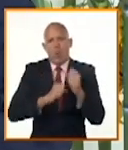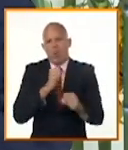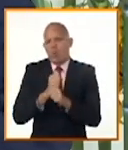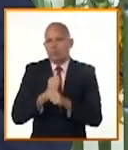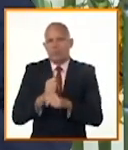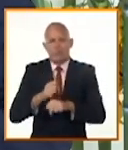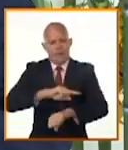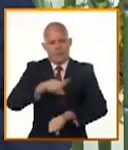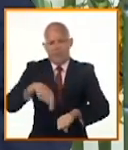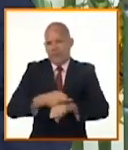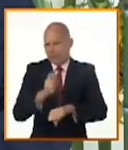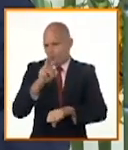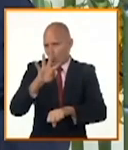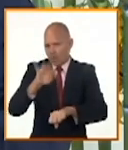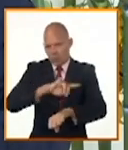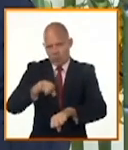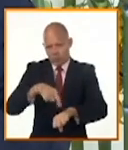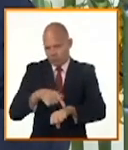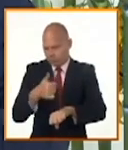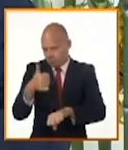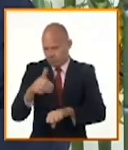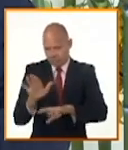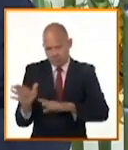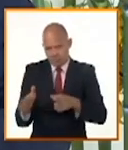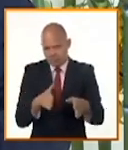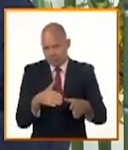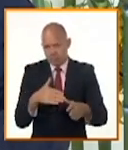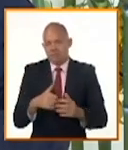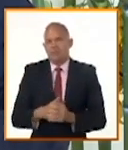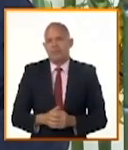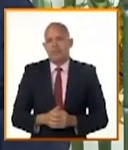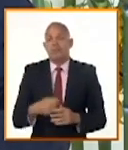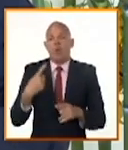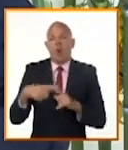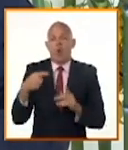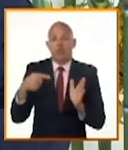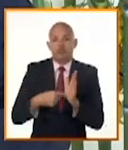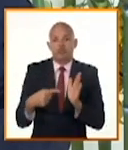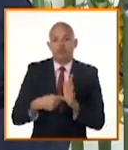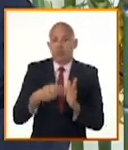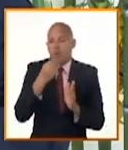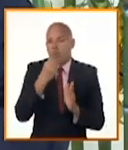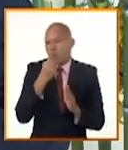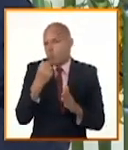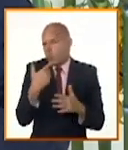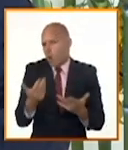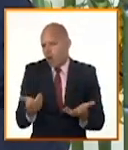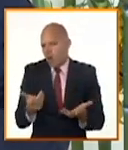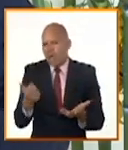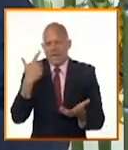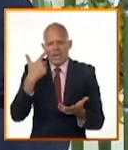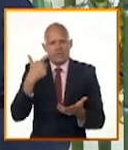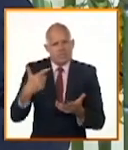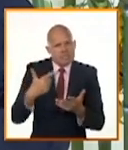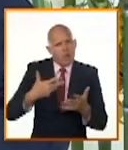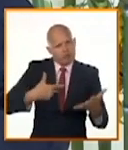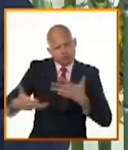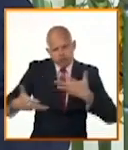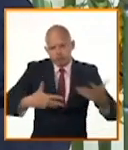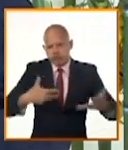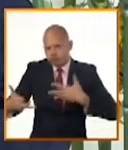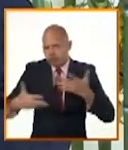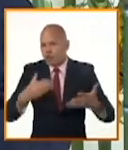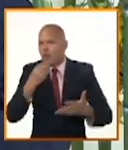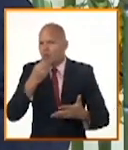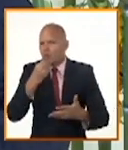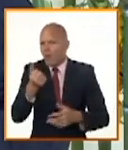del día lo otro la trazabilidad de las de las operaciones o sea existe trazabilidad en las operaciones que se realizan por los